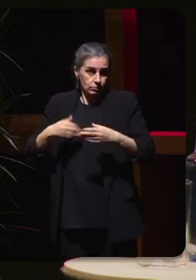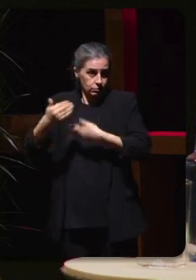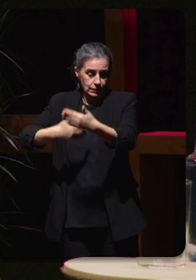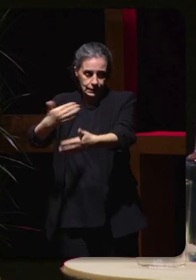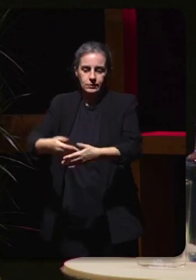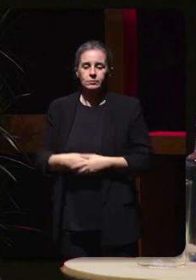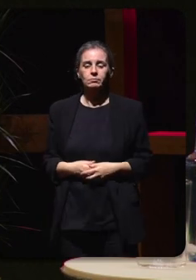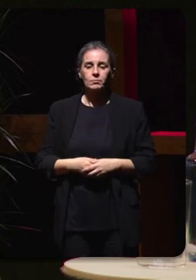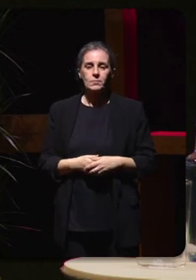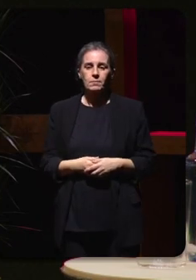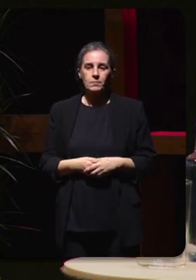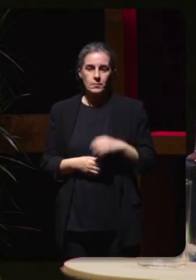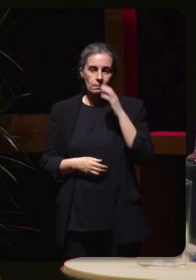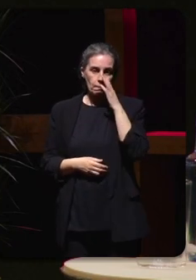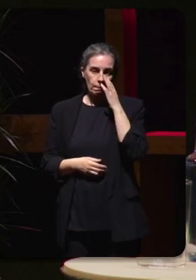¿no?